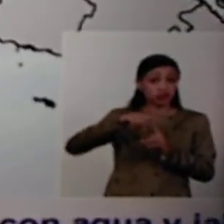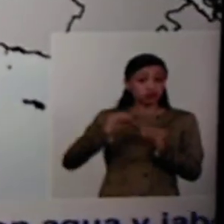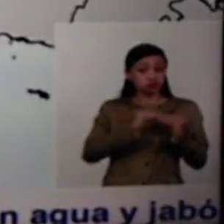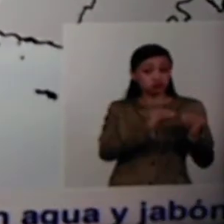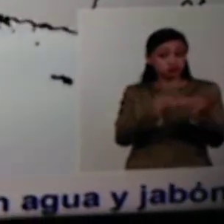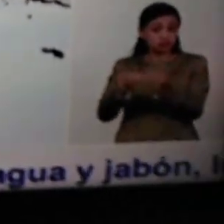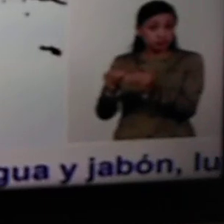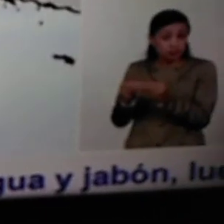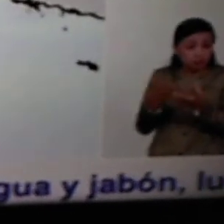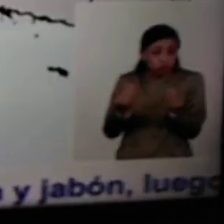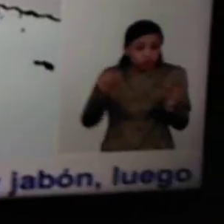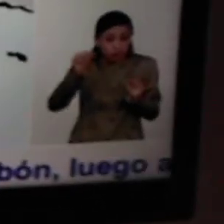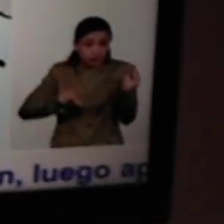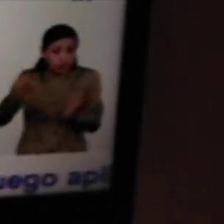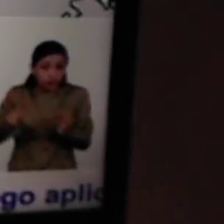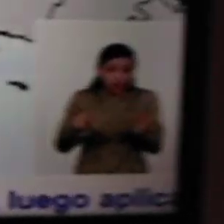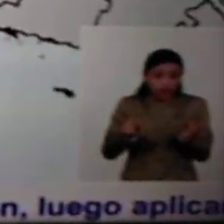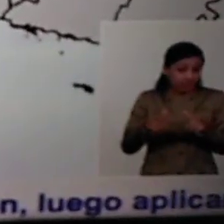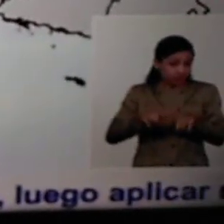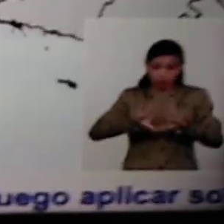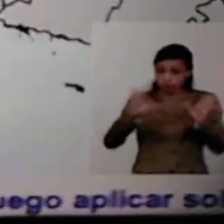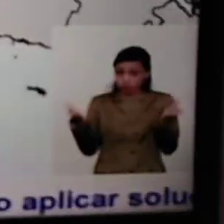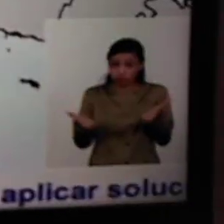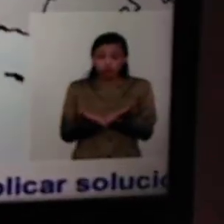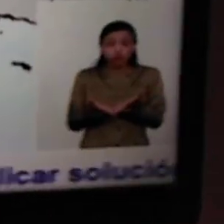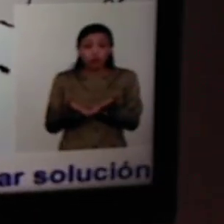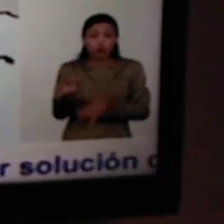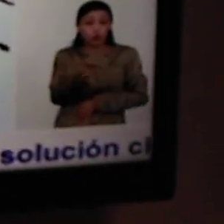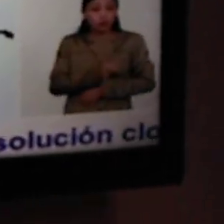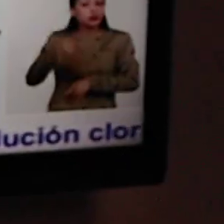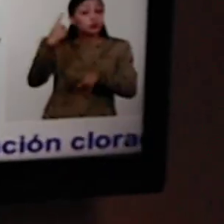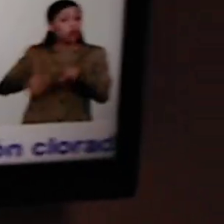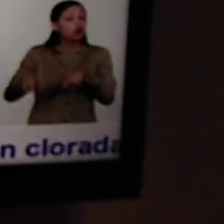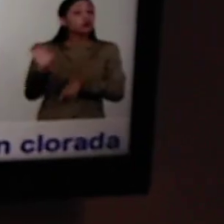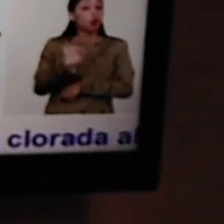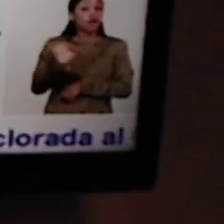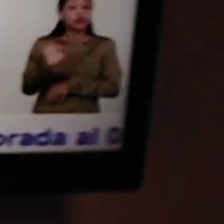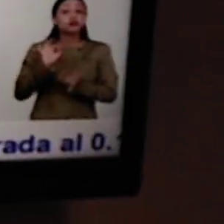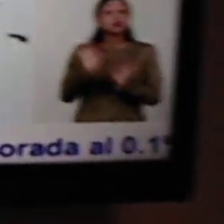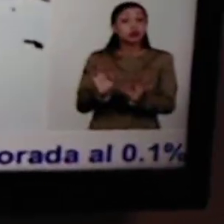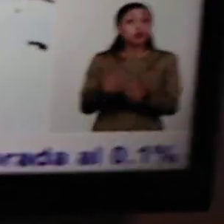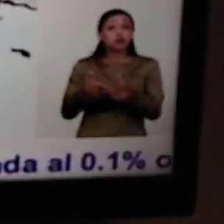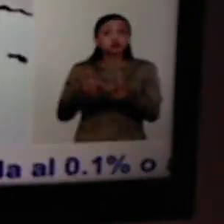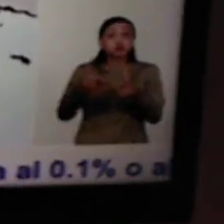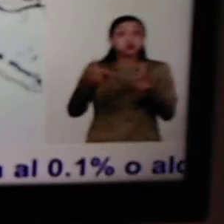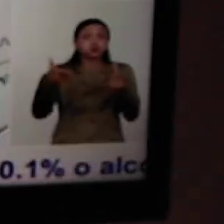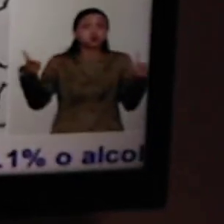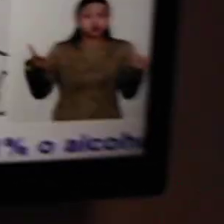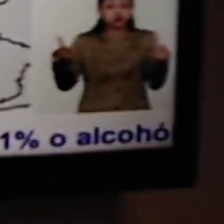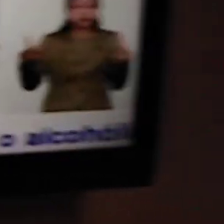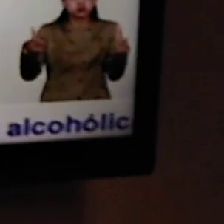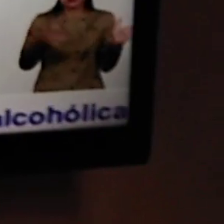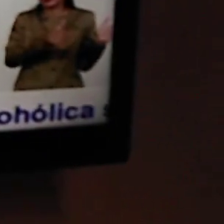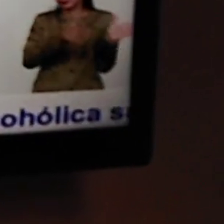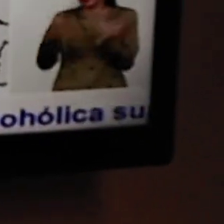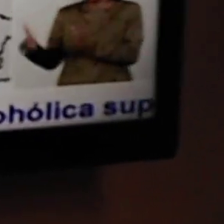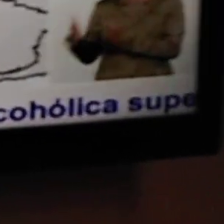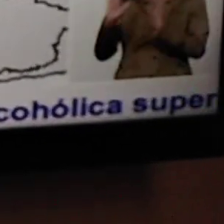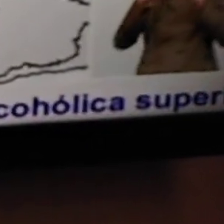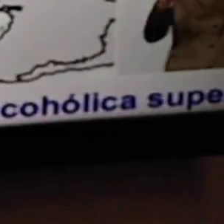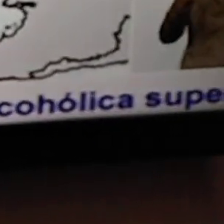en prácticamente todo su territorio y que todavía se mantiene elevada. El centro,